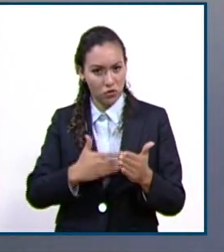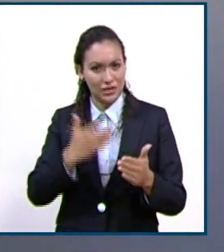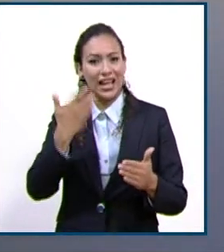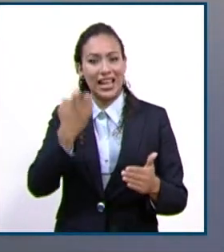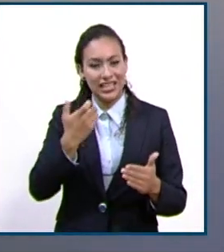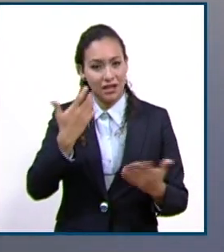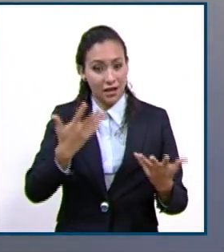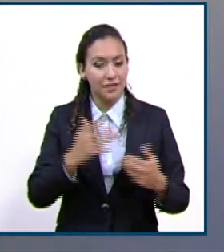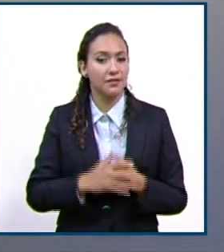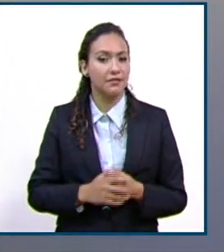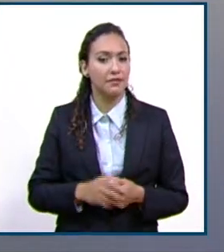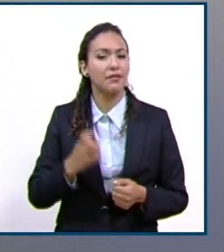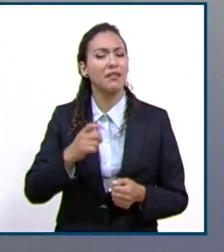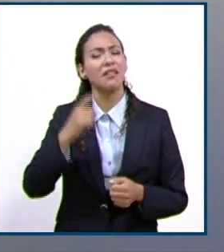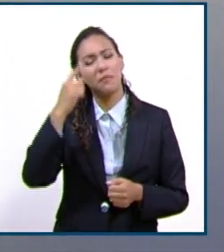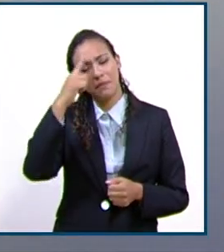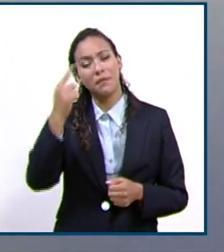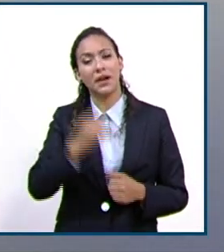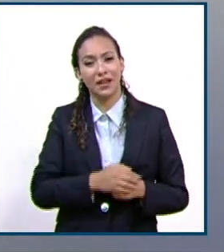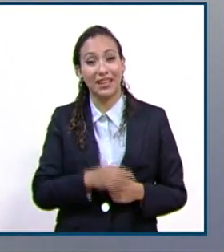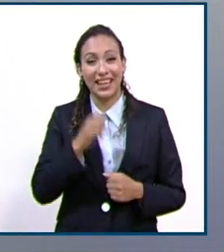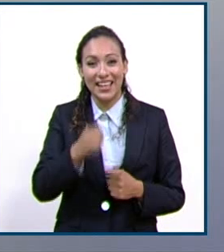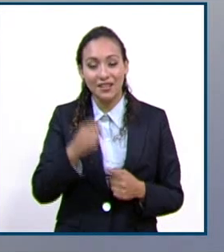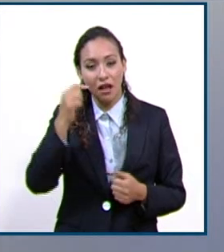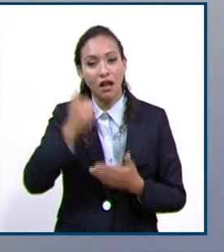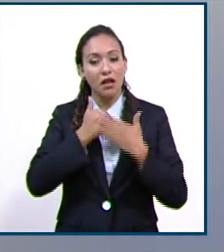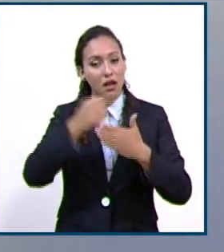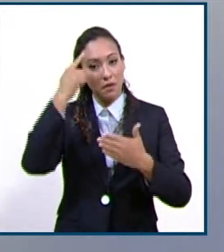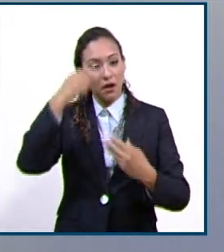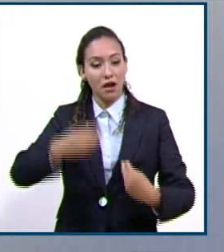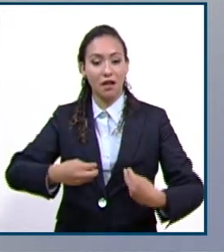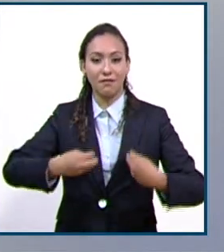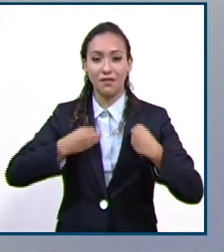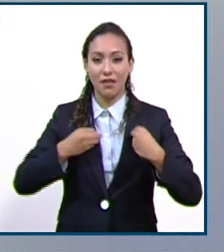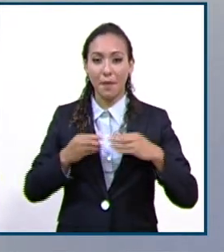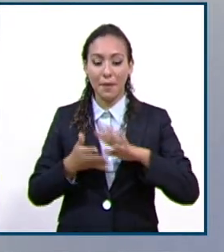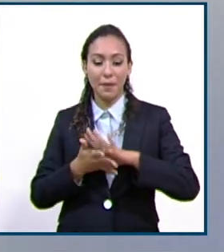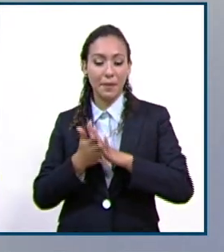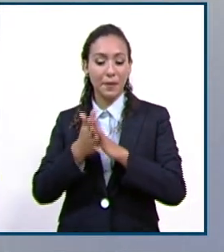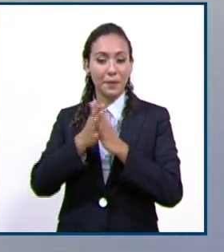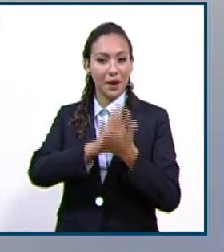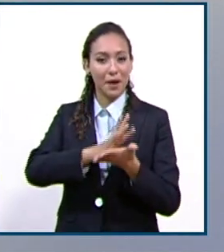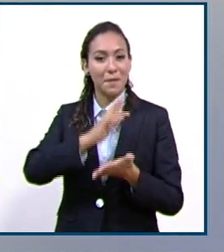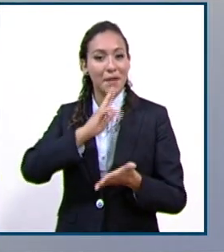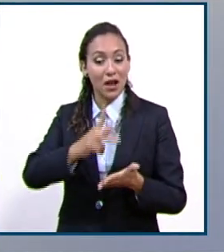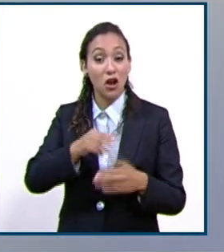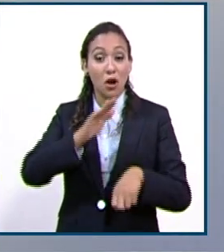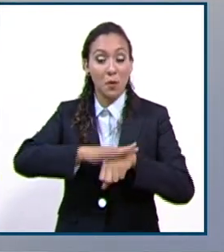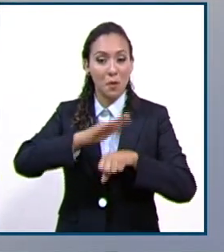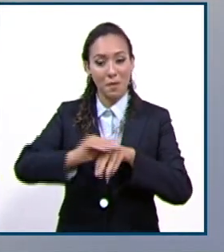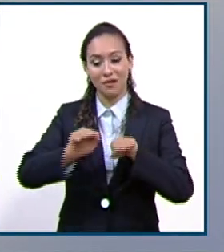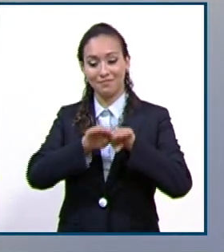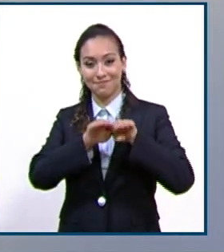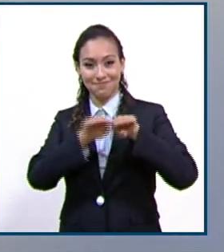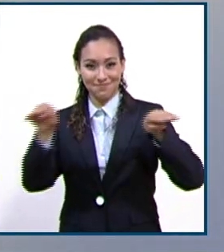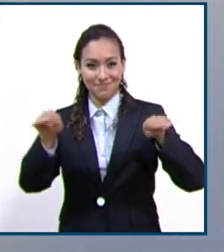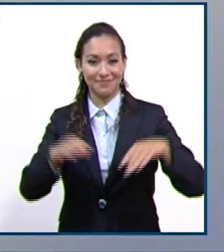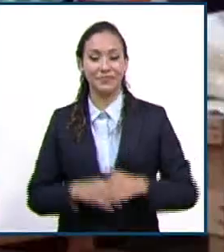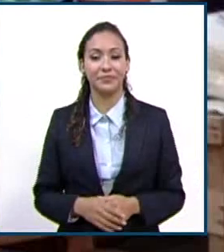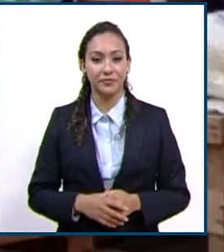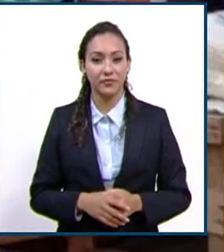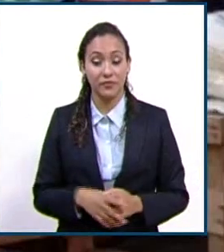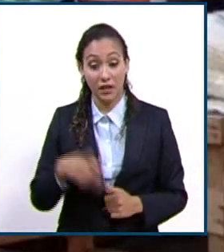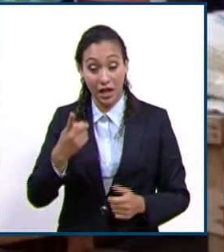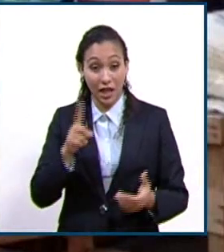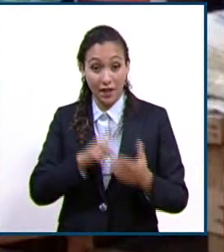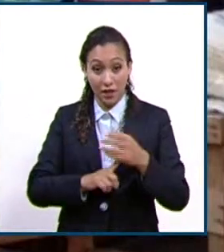se traduzca en historias de vida y en el fortalecimiento de una democracia cada vez más paritaria. Recordó que la Defensoría